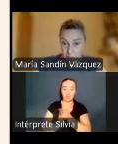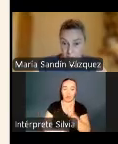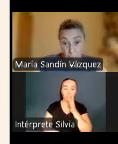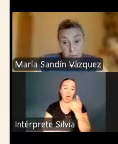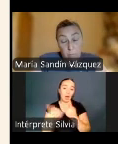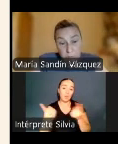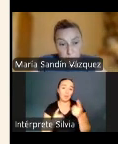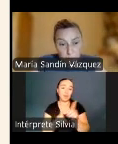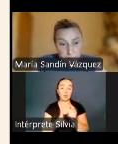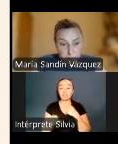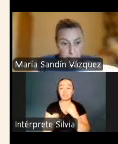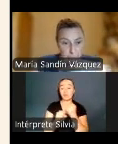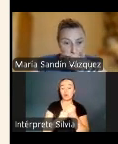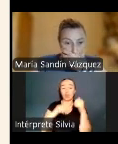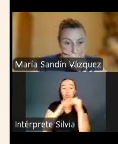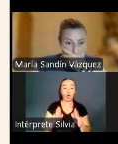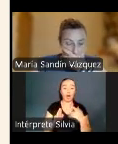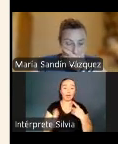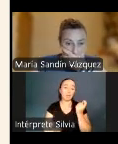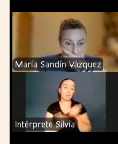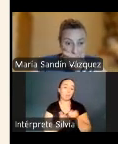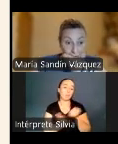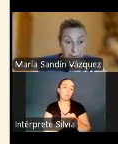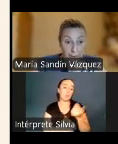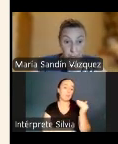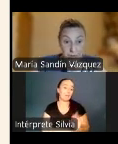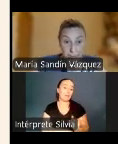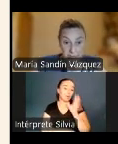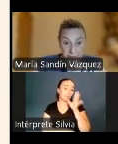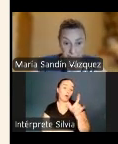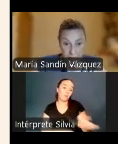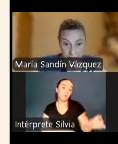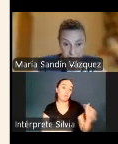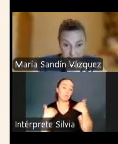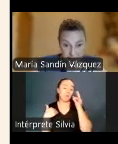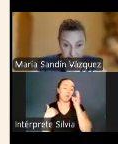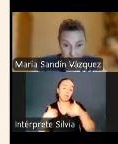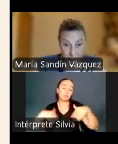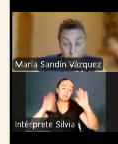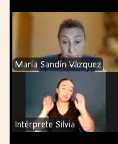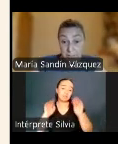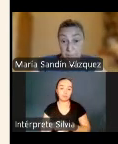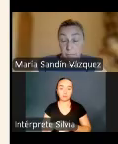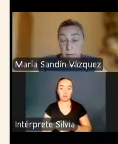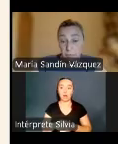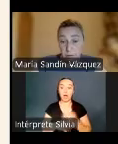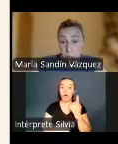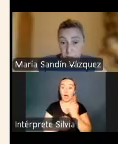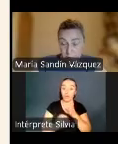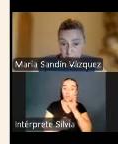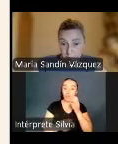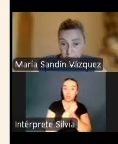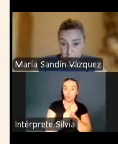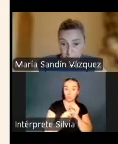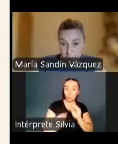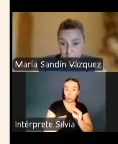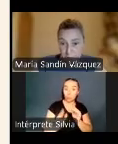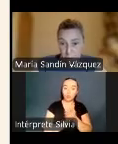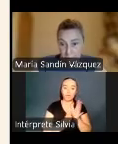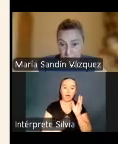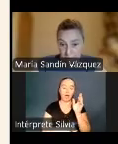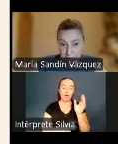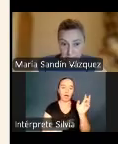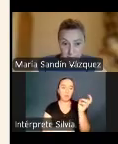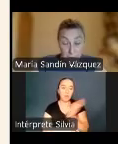empleado de hogar, porque como lo hacen mujeres, a veces por el tipo de trabajo que tienen, no pueden venir de forma continuada. Y